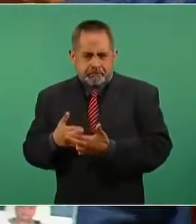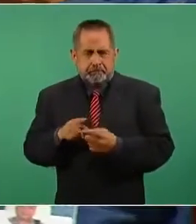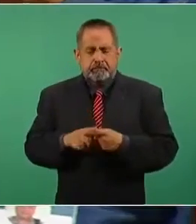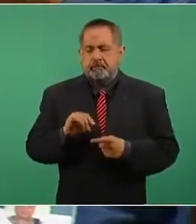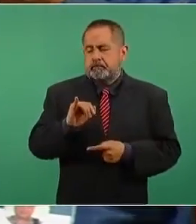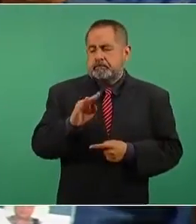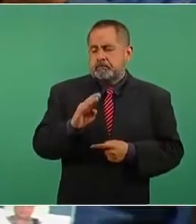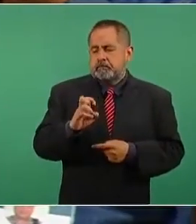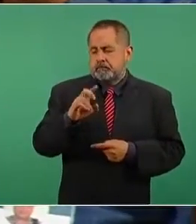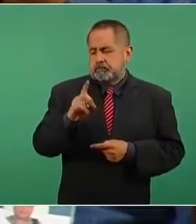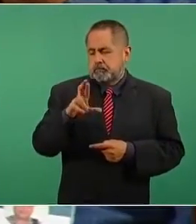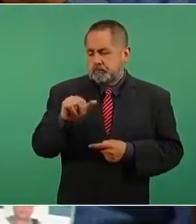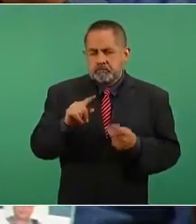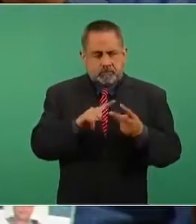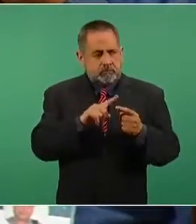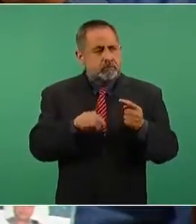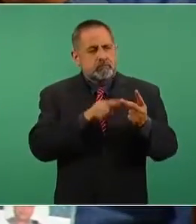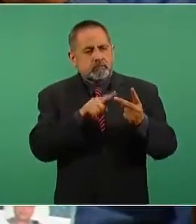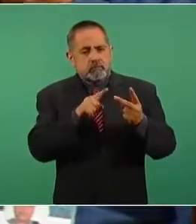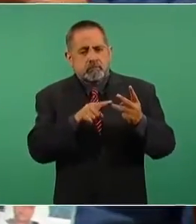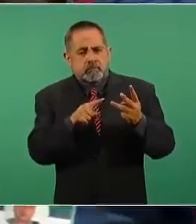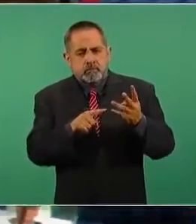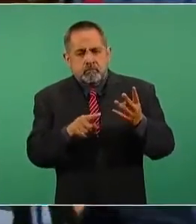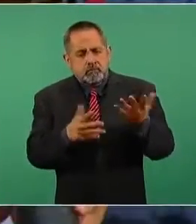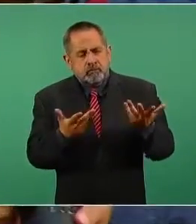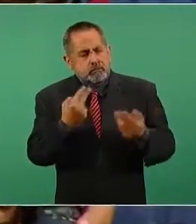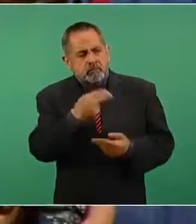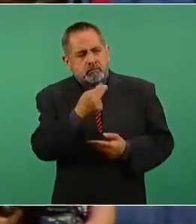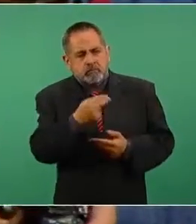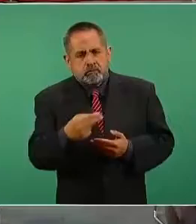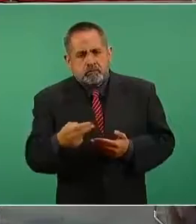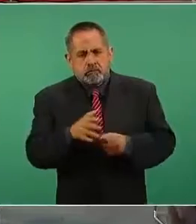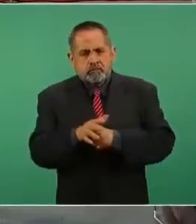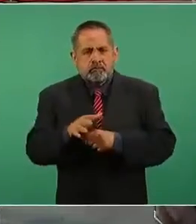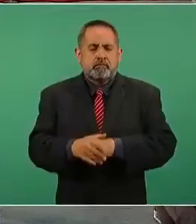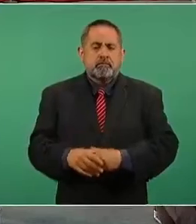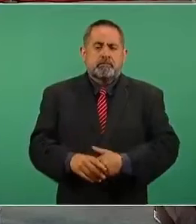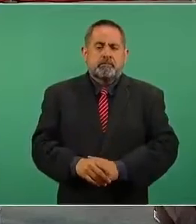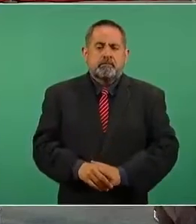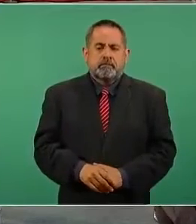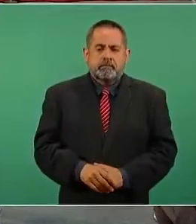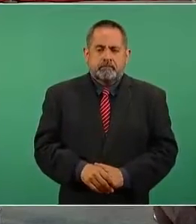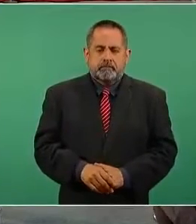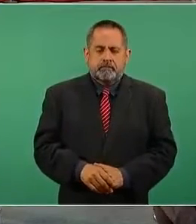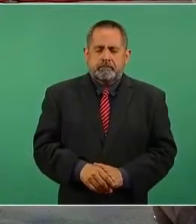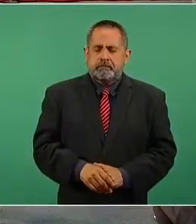Iberdrola que otras empresas de este tamaño pues estarían involucradas.